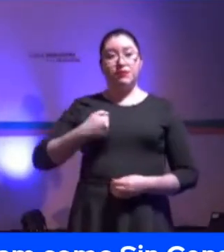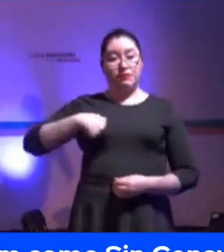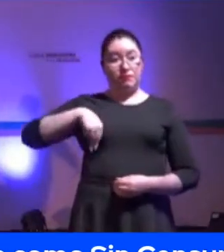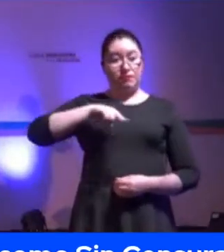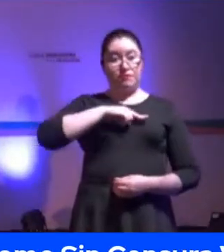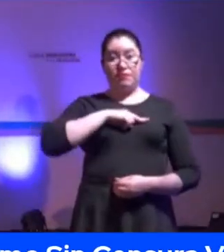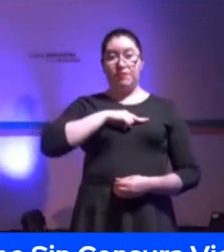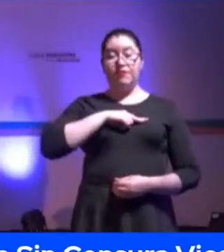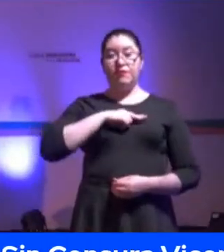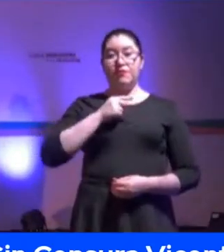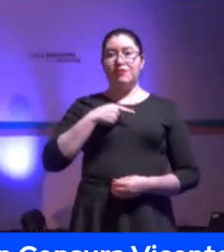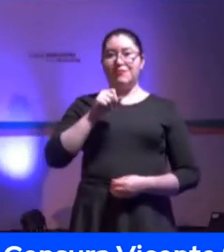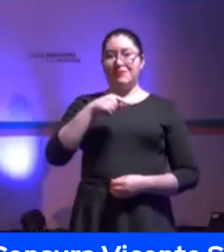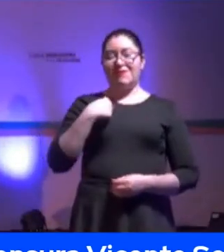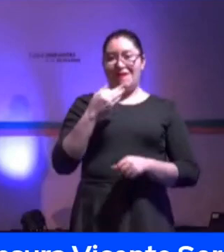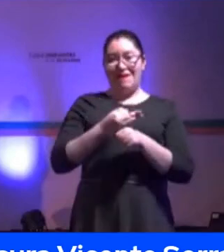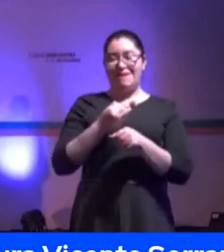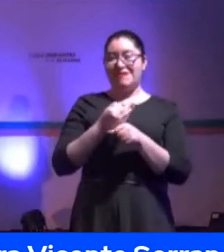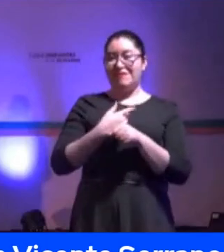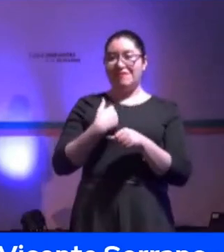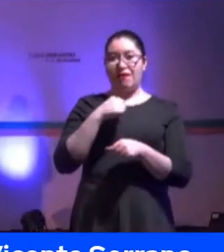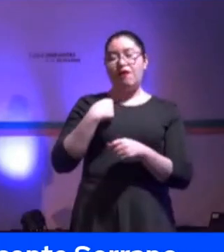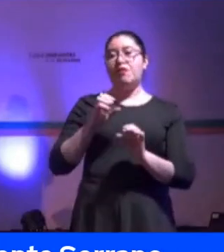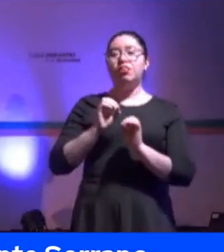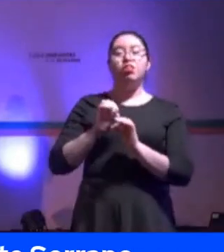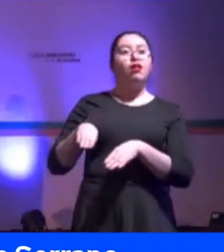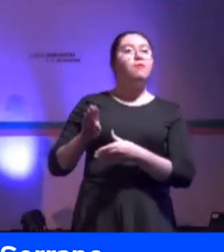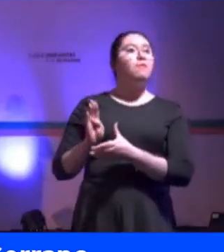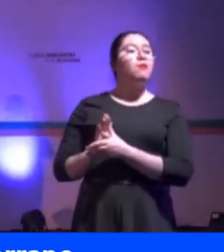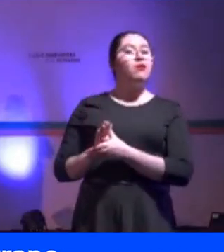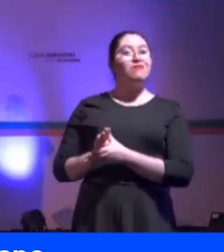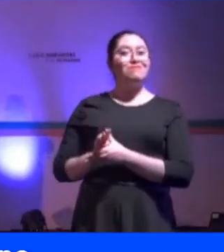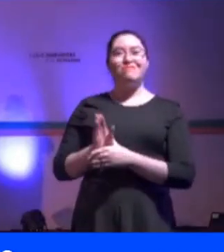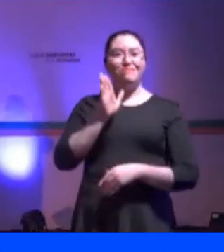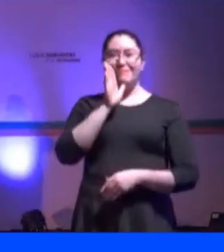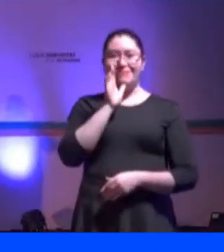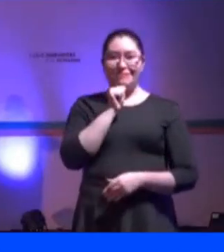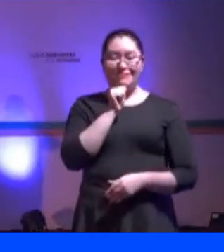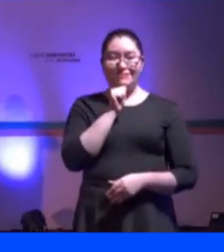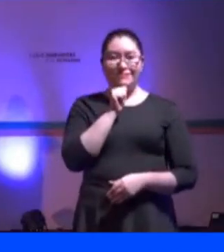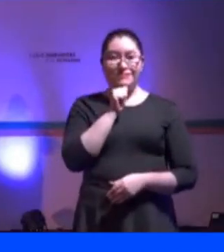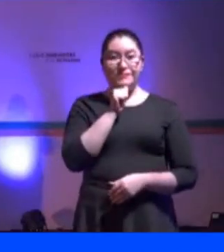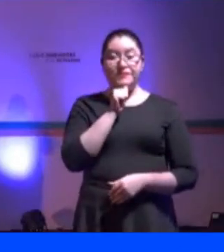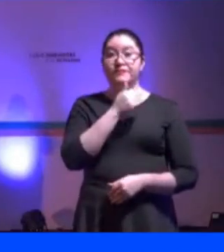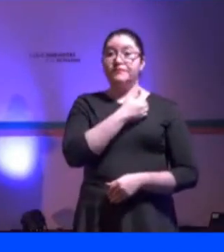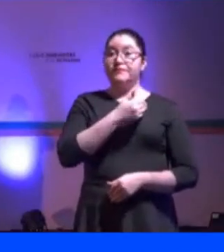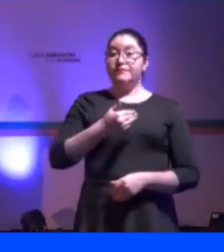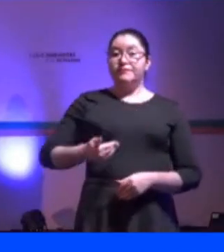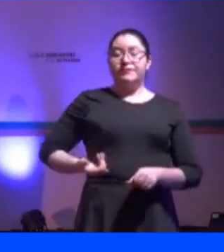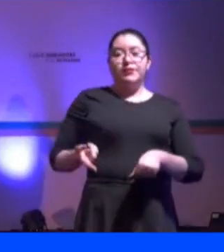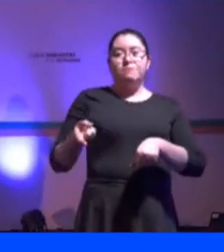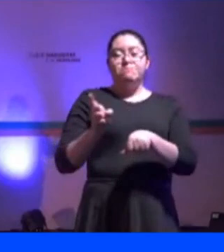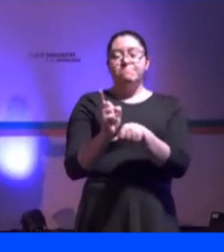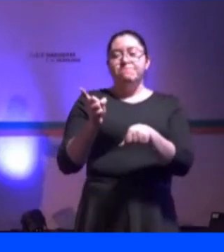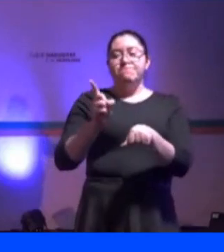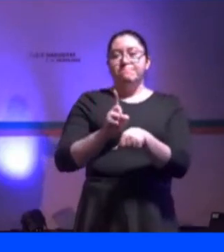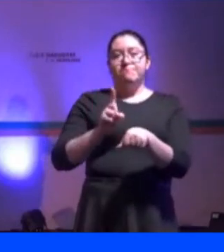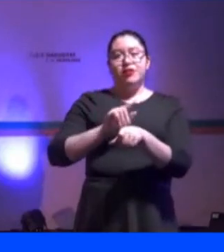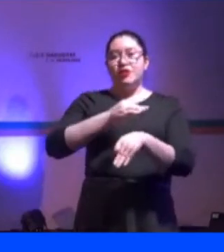No podemos dejar pasar este momento de la historia en el periodismo. Un presidente que todos los días se enfrenta a todos los